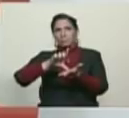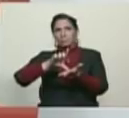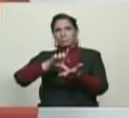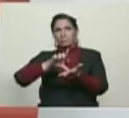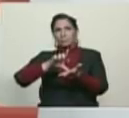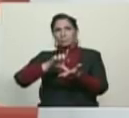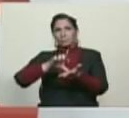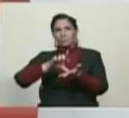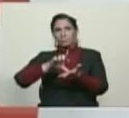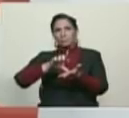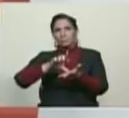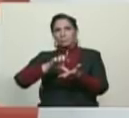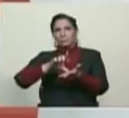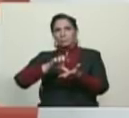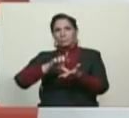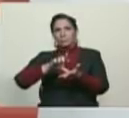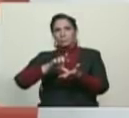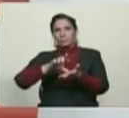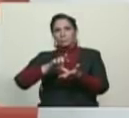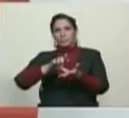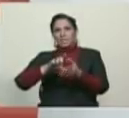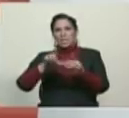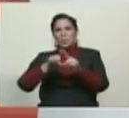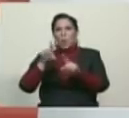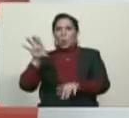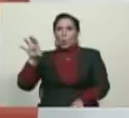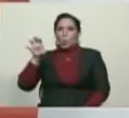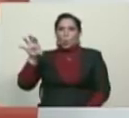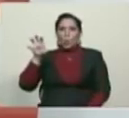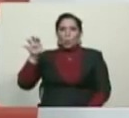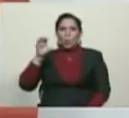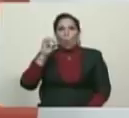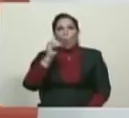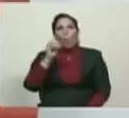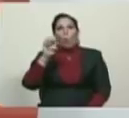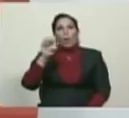Un apéndice de la OEA, que no sirve para nada,